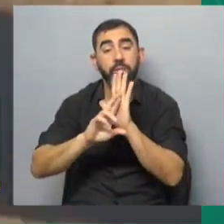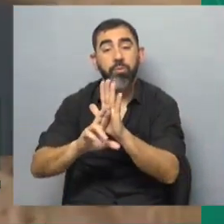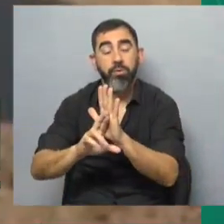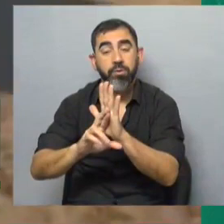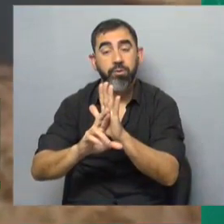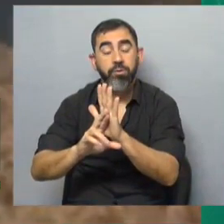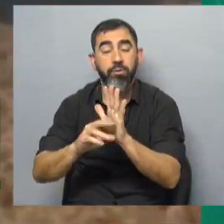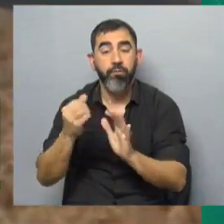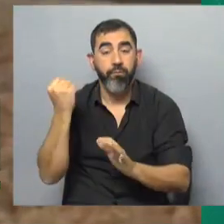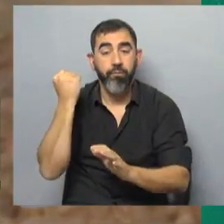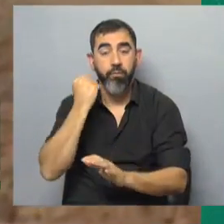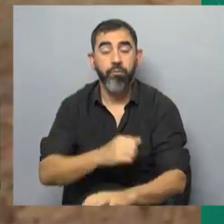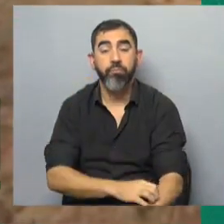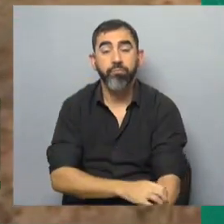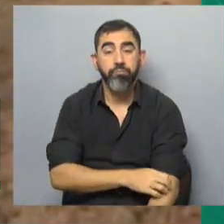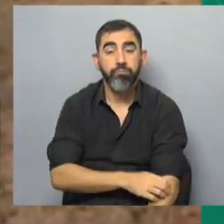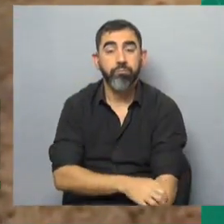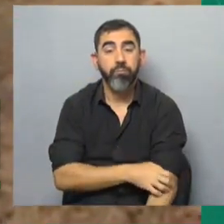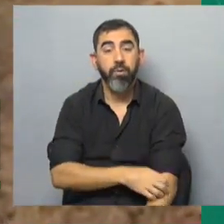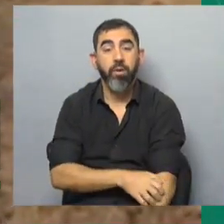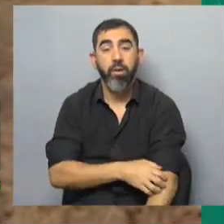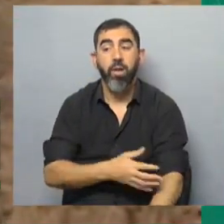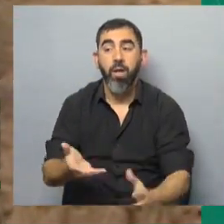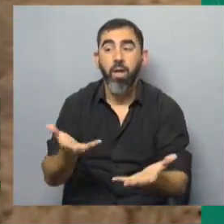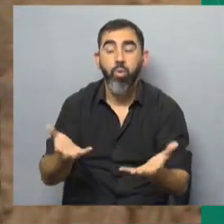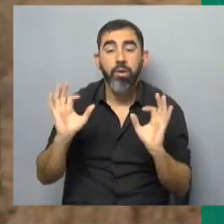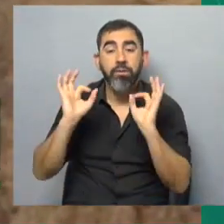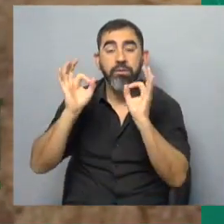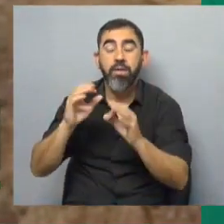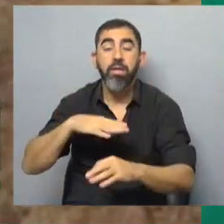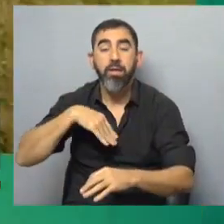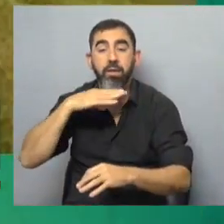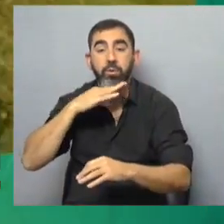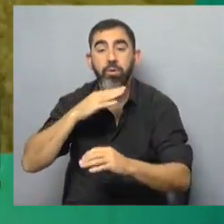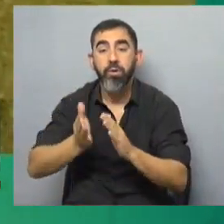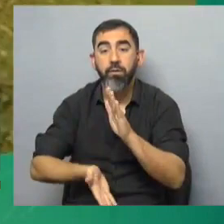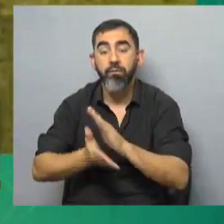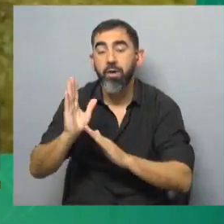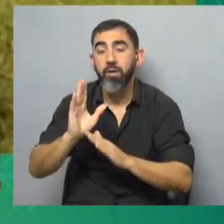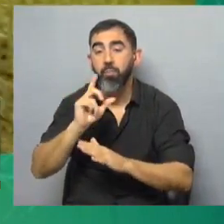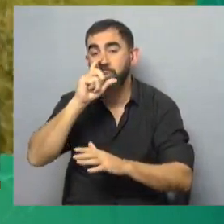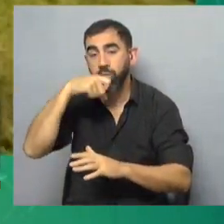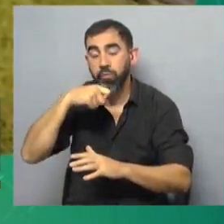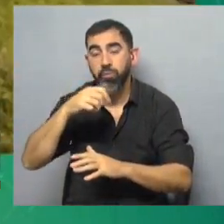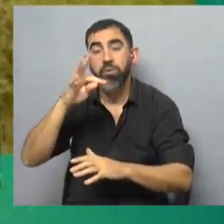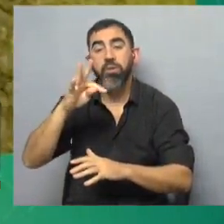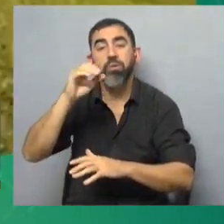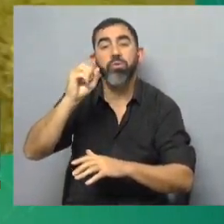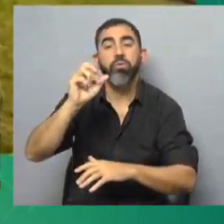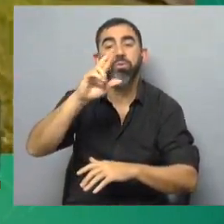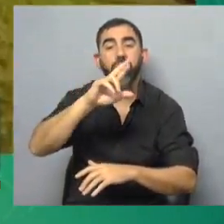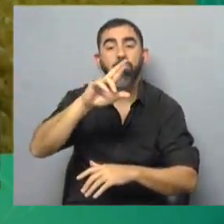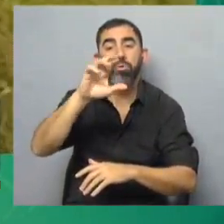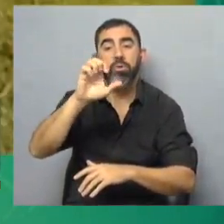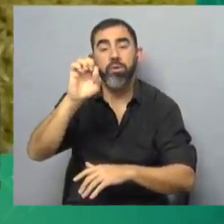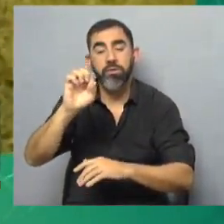Sofrica. Exactamente, porque están en Canelones en estos momentos partiendo ya para Montevideo y recibimos a Raúl Torres, sindicato que,